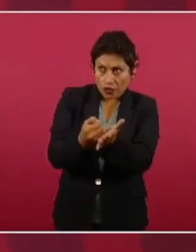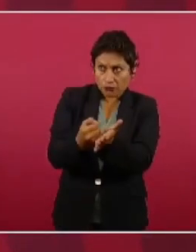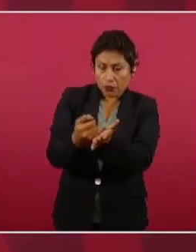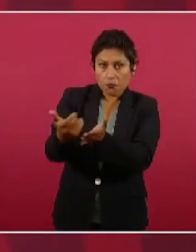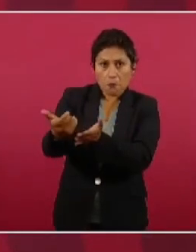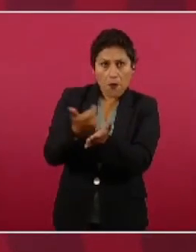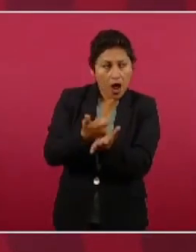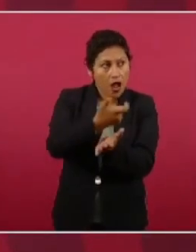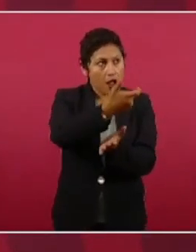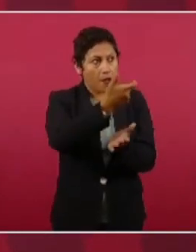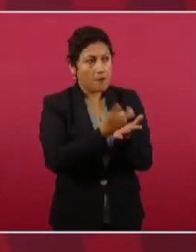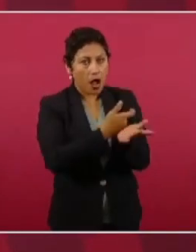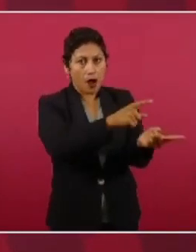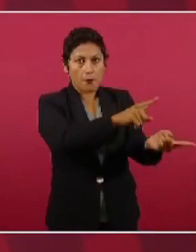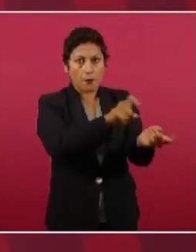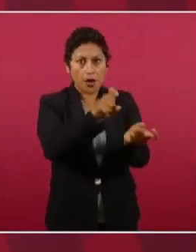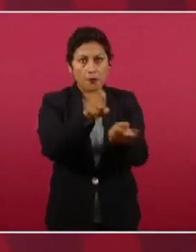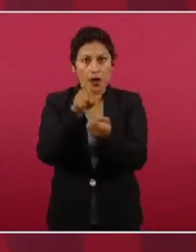y